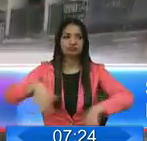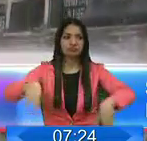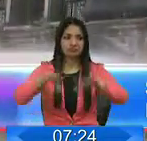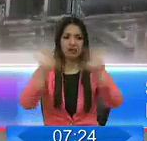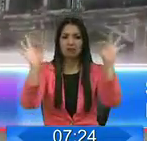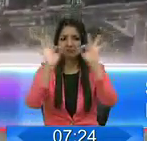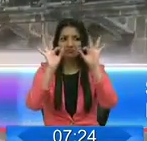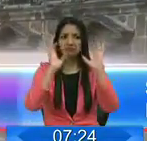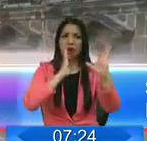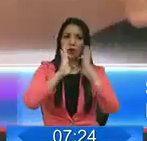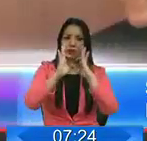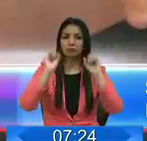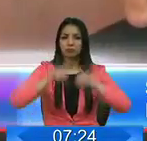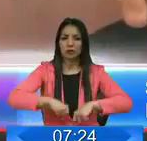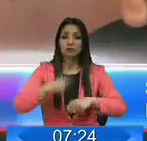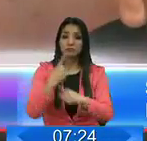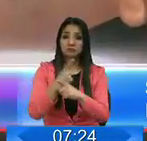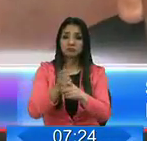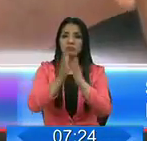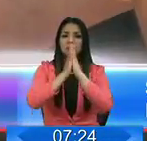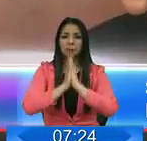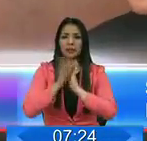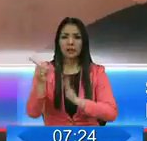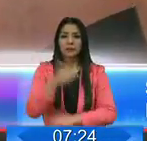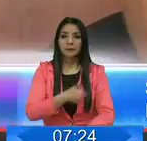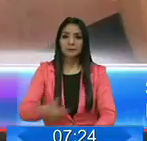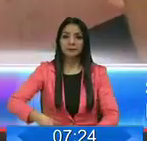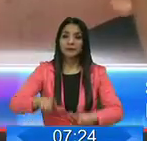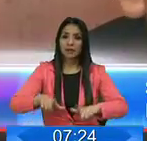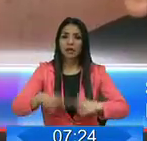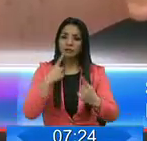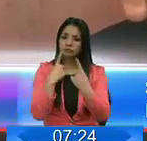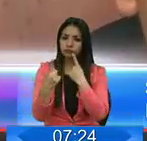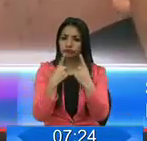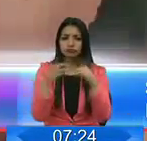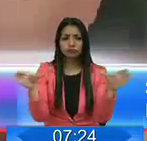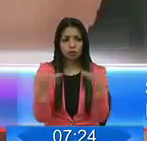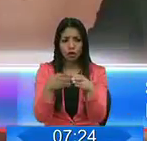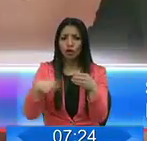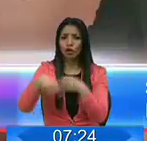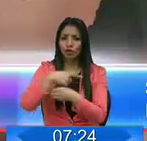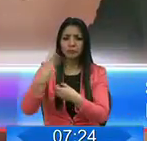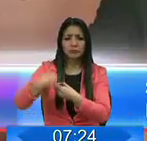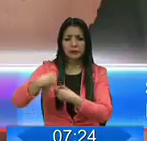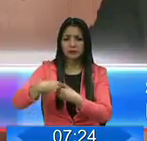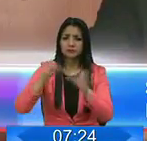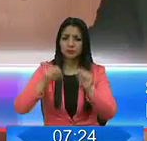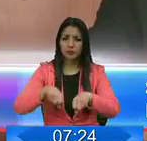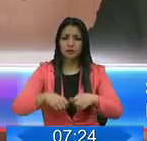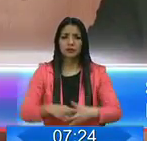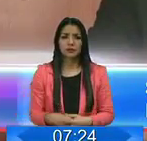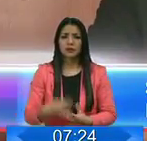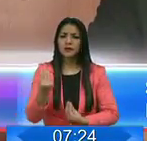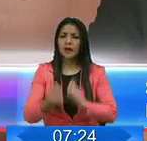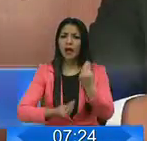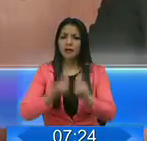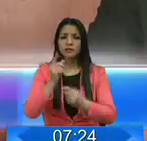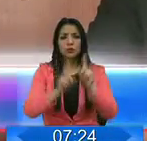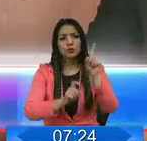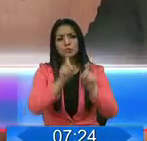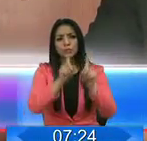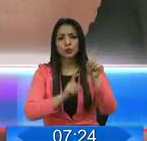para ello hacen un llamado al presidente Lenín Moreno a dialogar con este sector. Como un ente consultor técnico